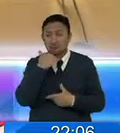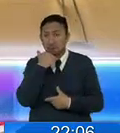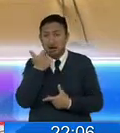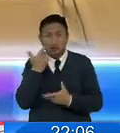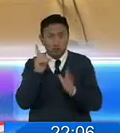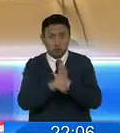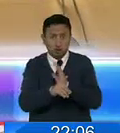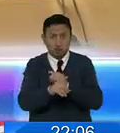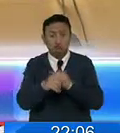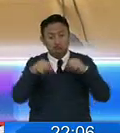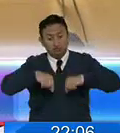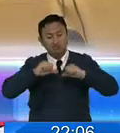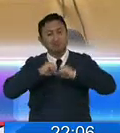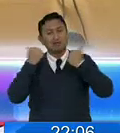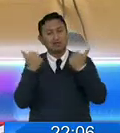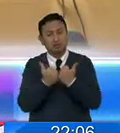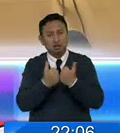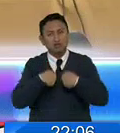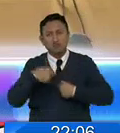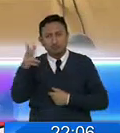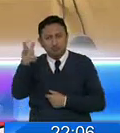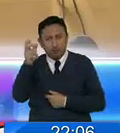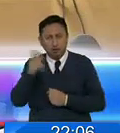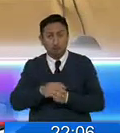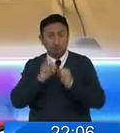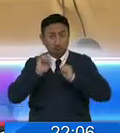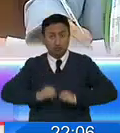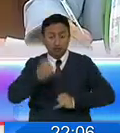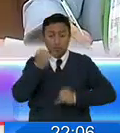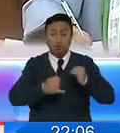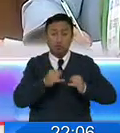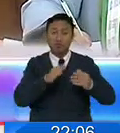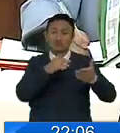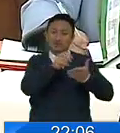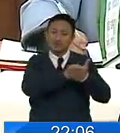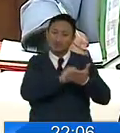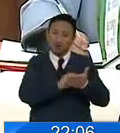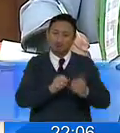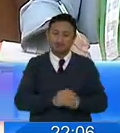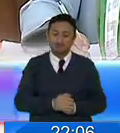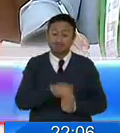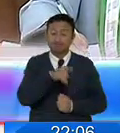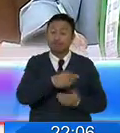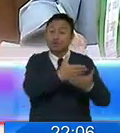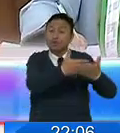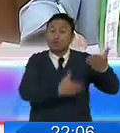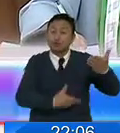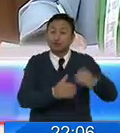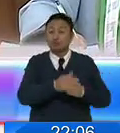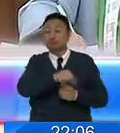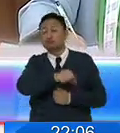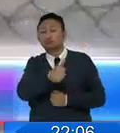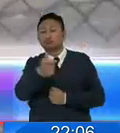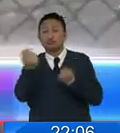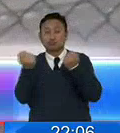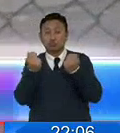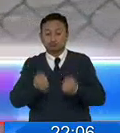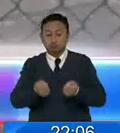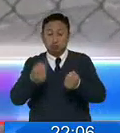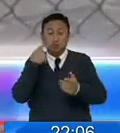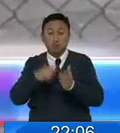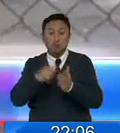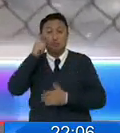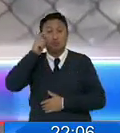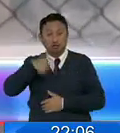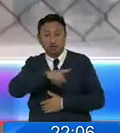decir, para que la Asamblea, sobre todo, ofrezca un informe objetivo. El informe que salga de aquí podría llegar a otras instancias de control, como